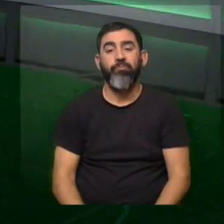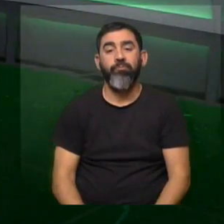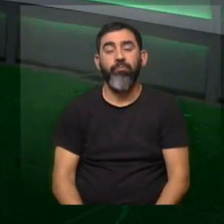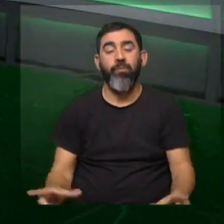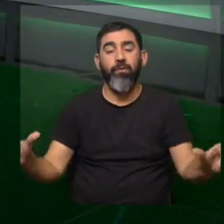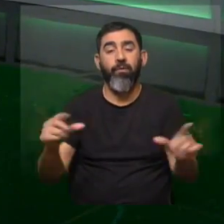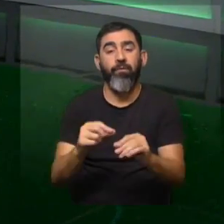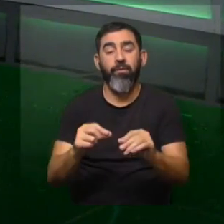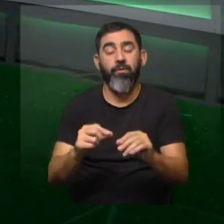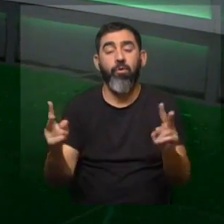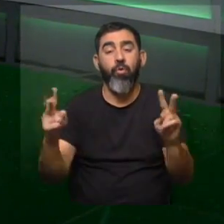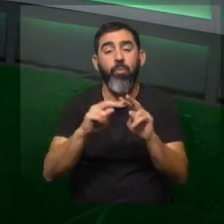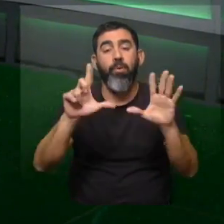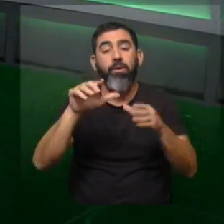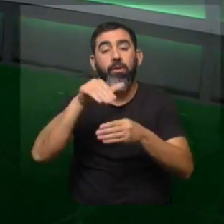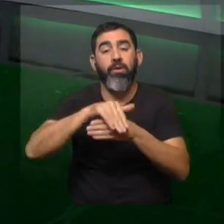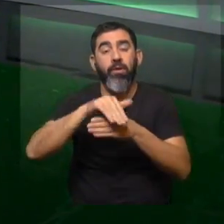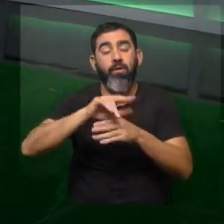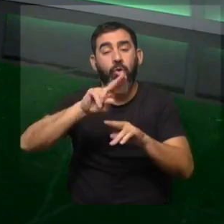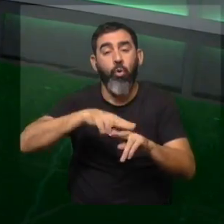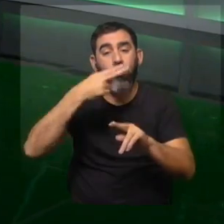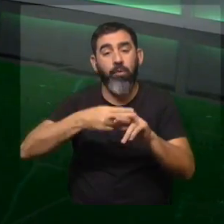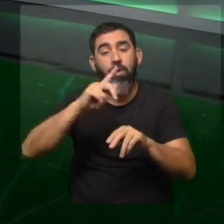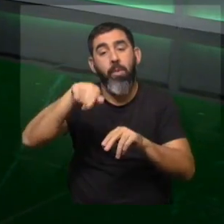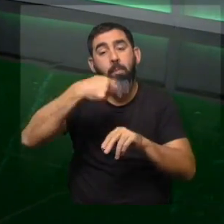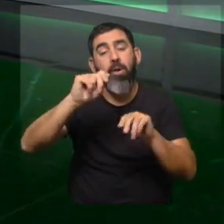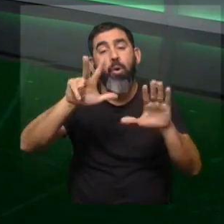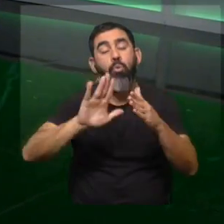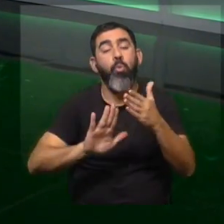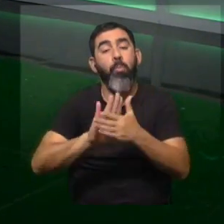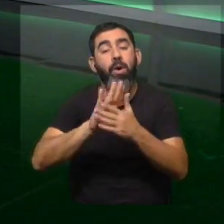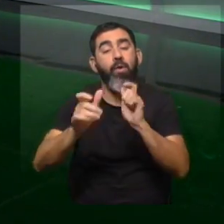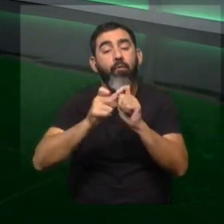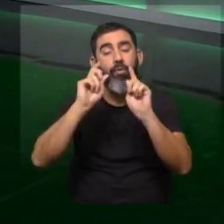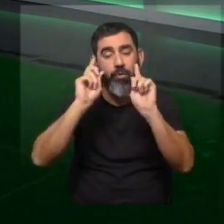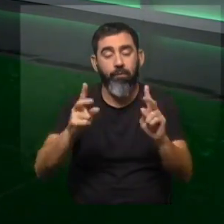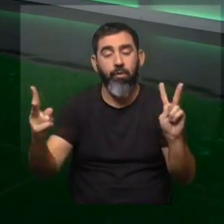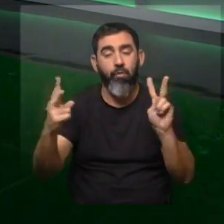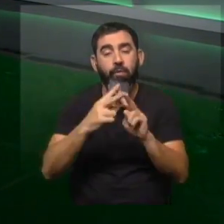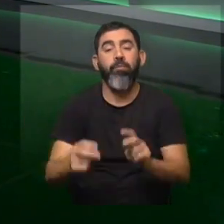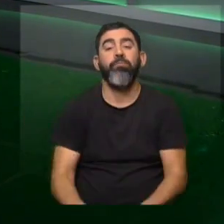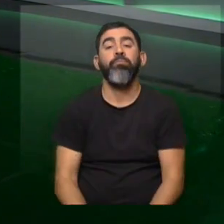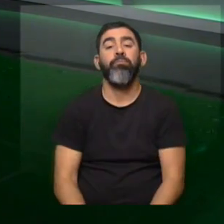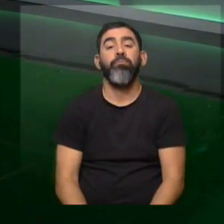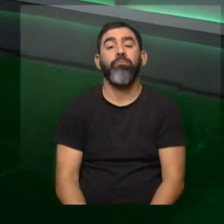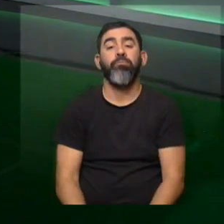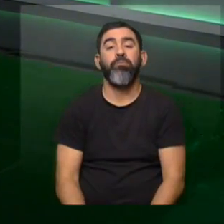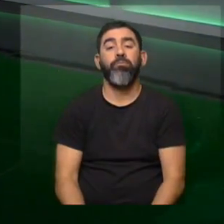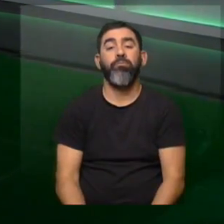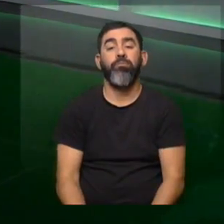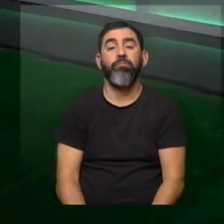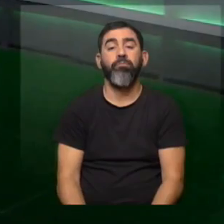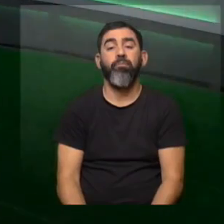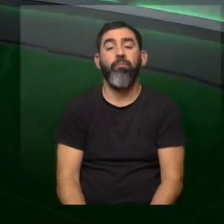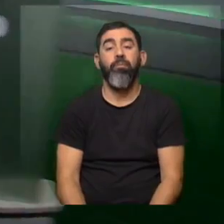nos vamos volvemos a las 19 horas en nuestra edición central y también mañana tempranito a las ocho en la primera edición de mbd noticias que pasen muy bien